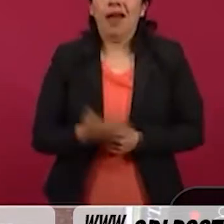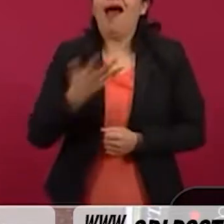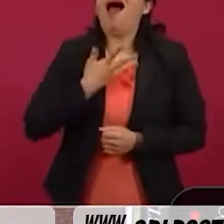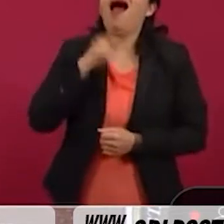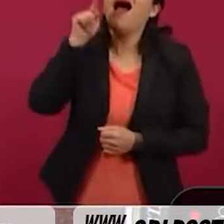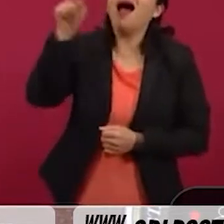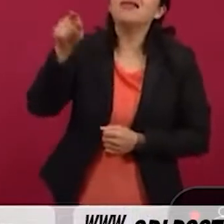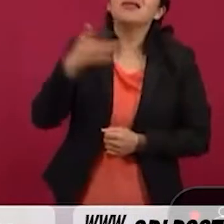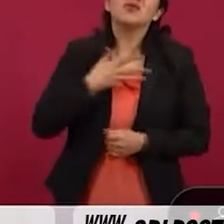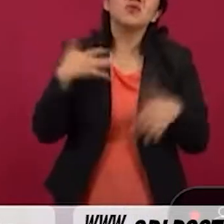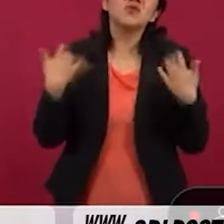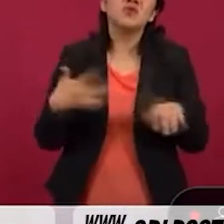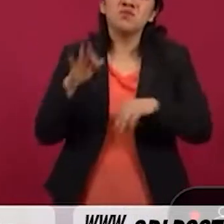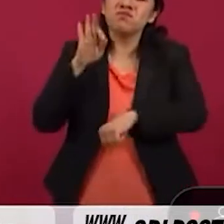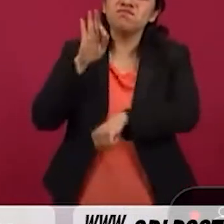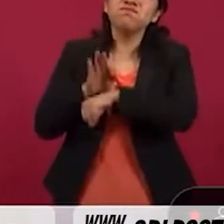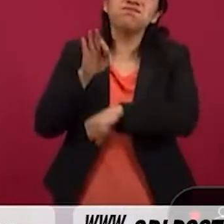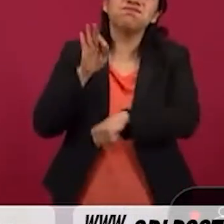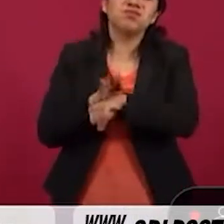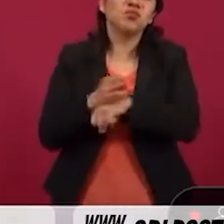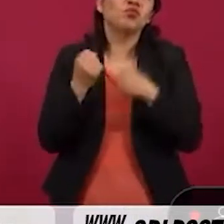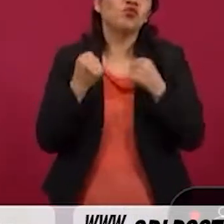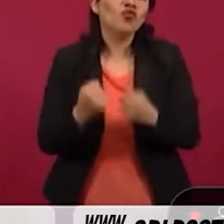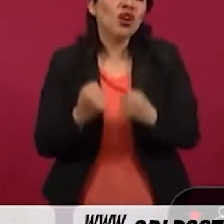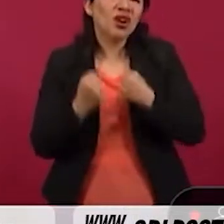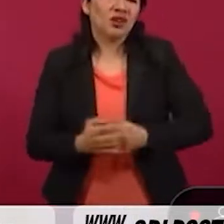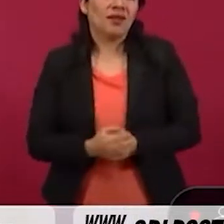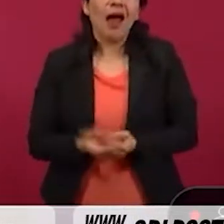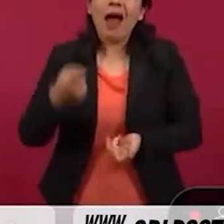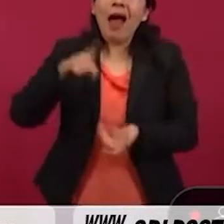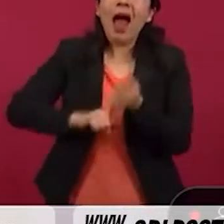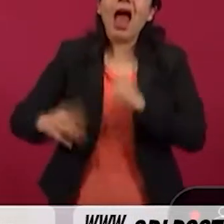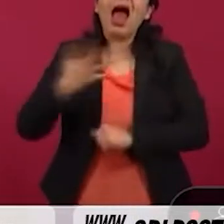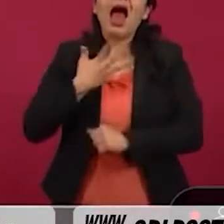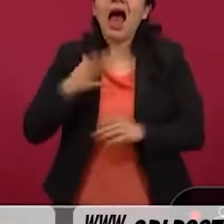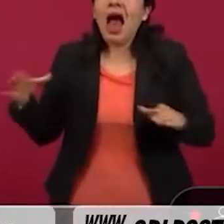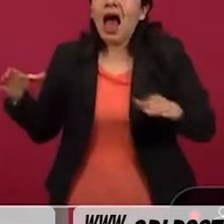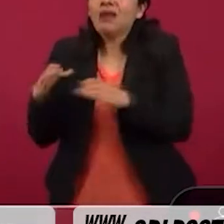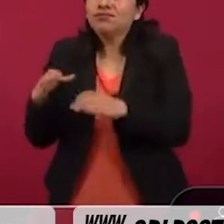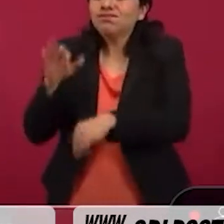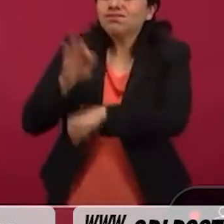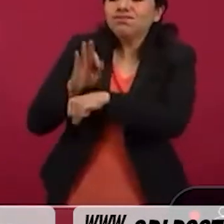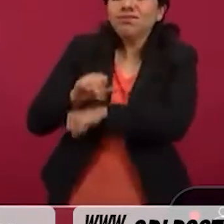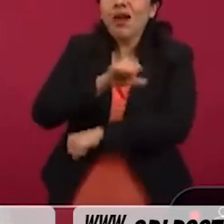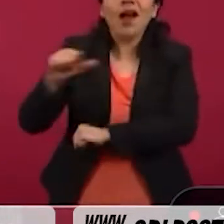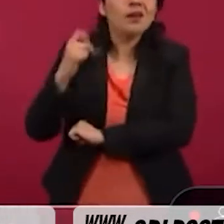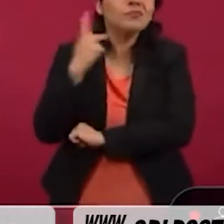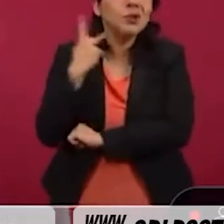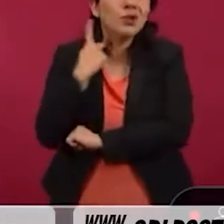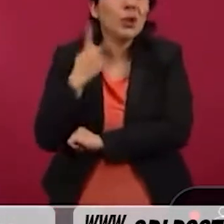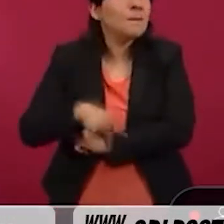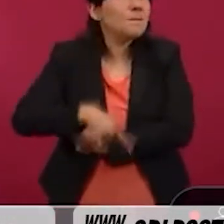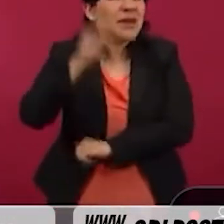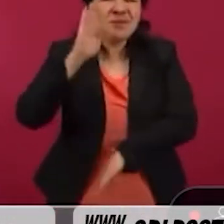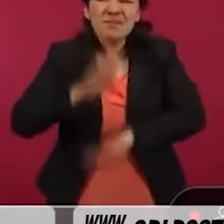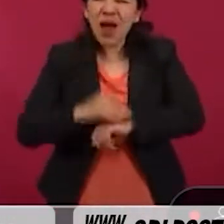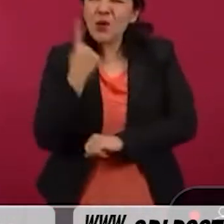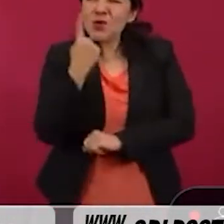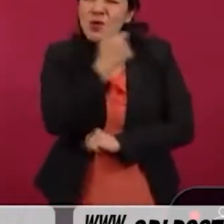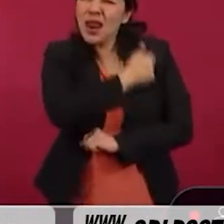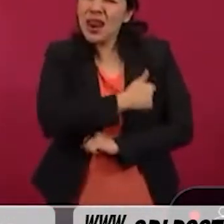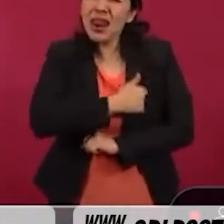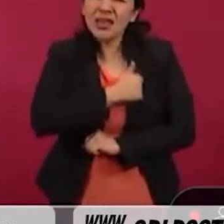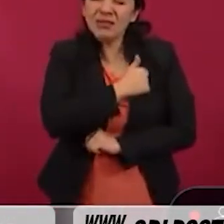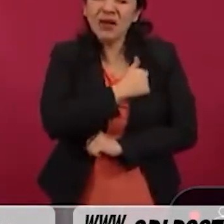protección, que habían intereses políticos. Y lo más lamentable de todo es